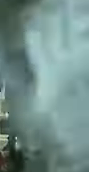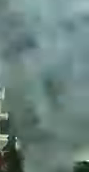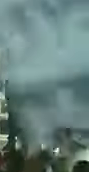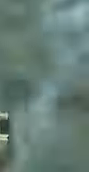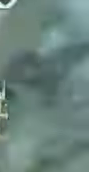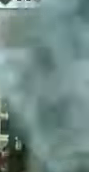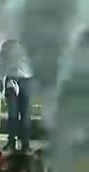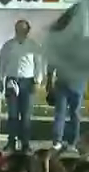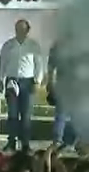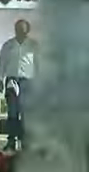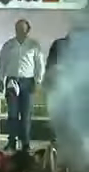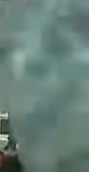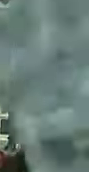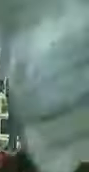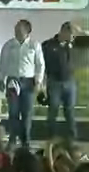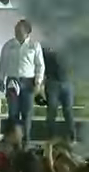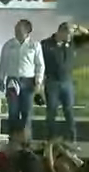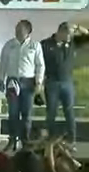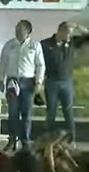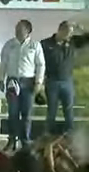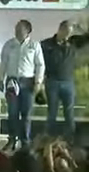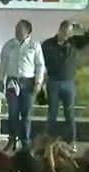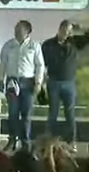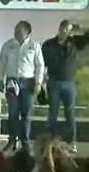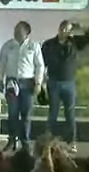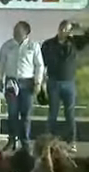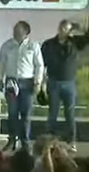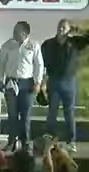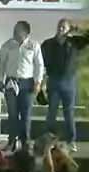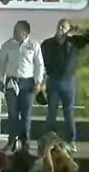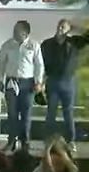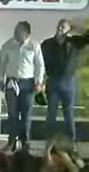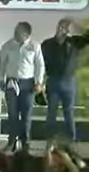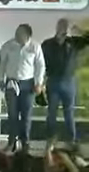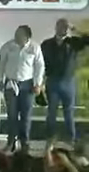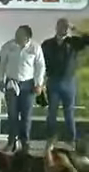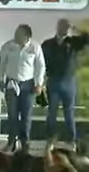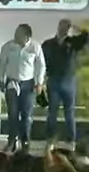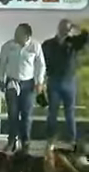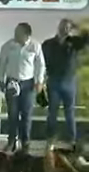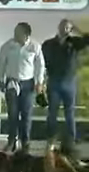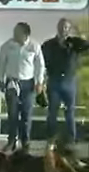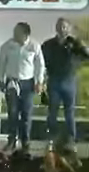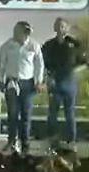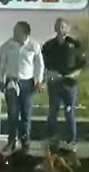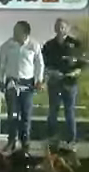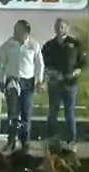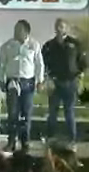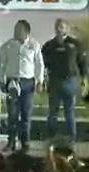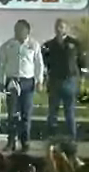Les pedimos ponerse de pie y vamos a entonar nuestro glorioso himno nacional mexicano